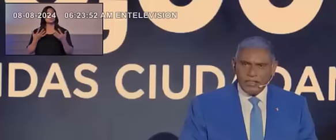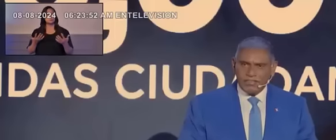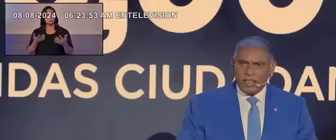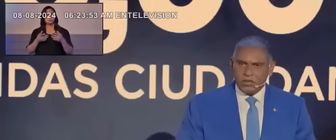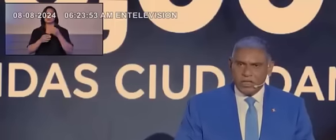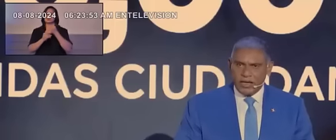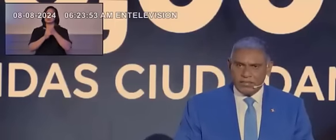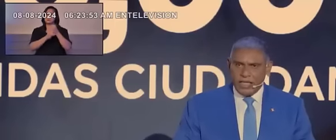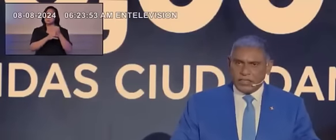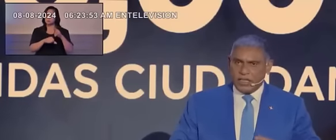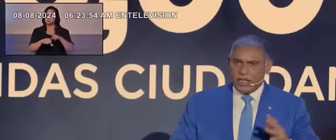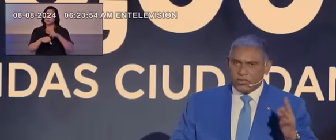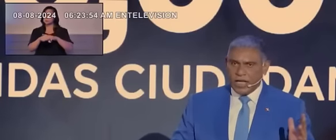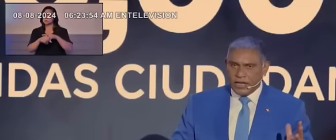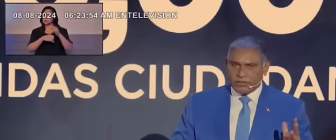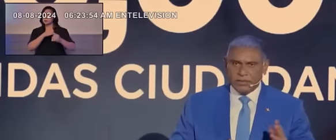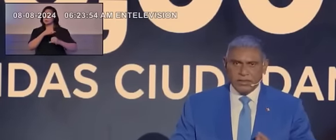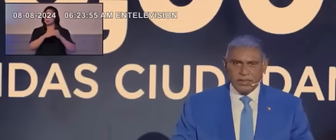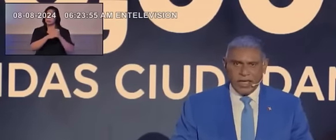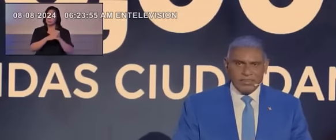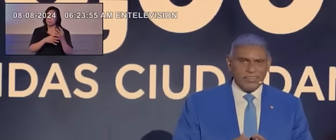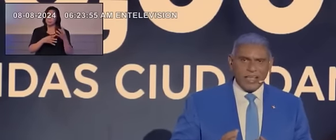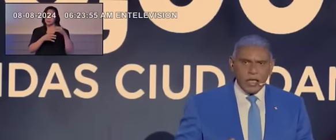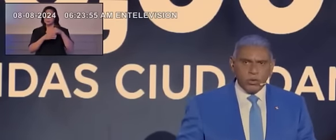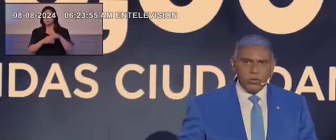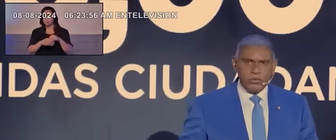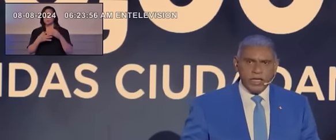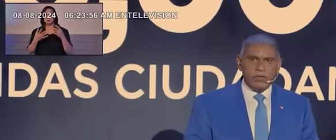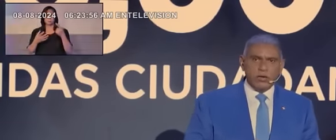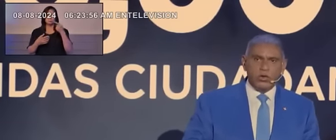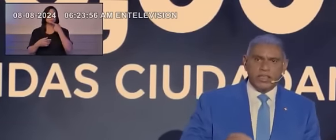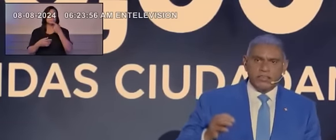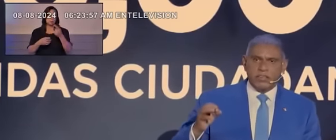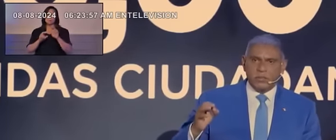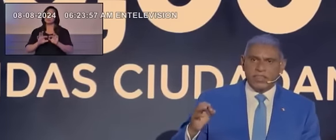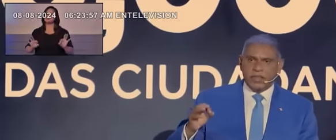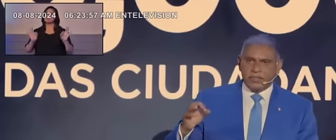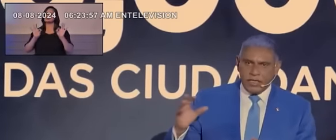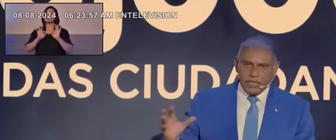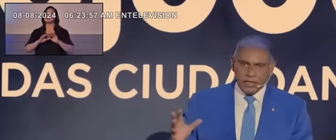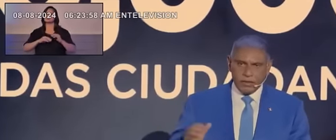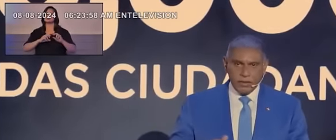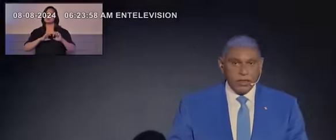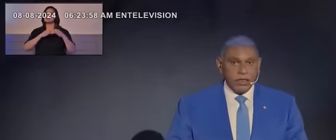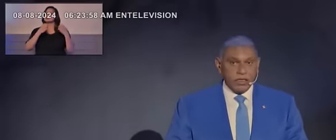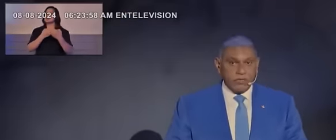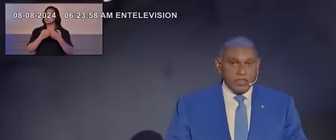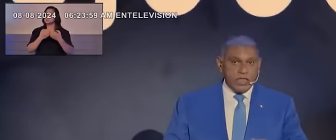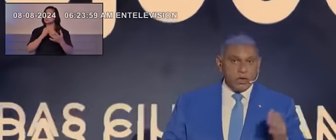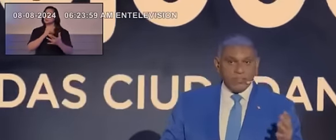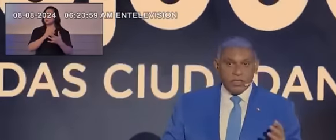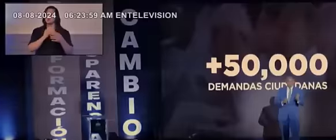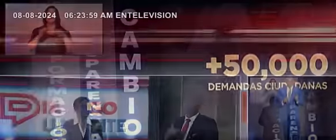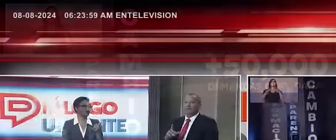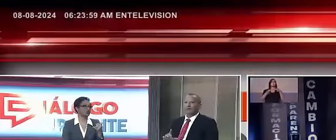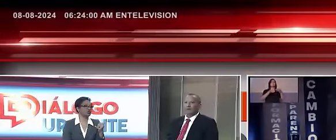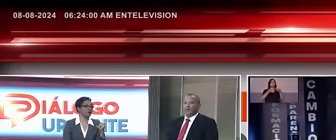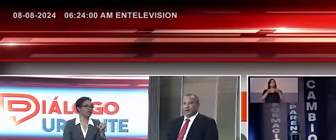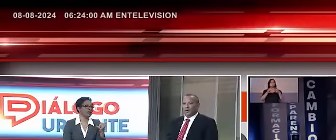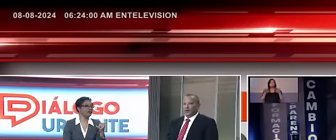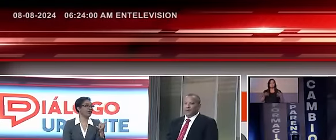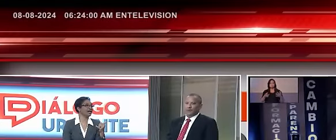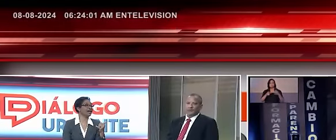no? Habló... ¿No han tenido mejoría los policías en sus condiciones laborales salariales? Bueno, eso sí. Pero él esbozó eso